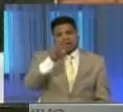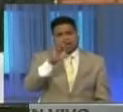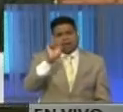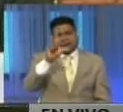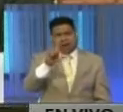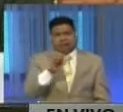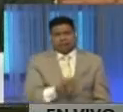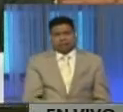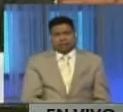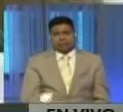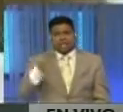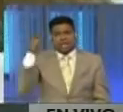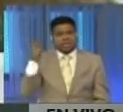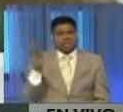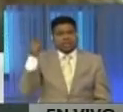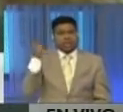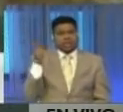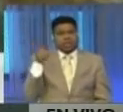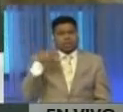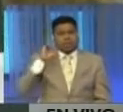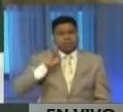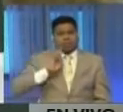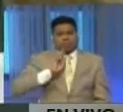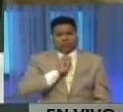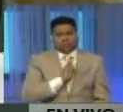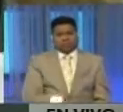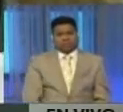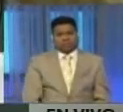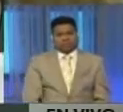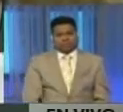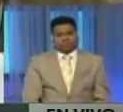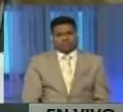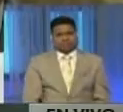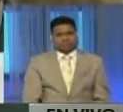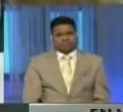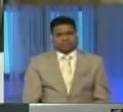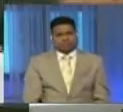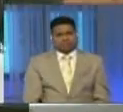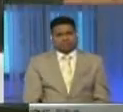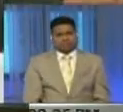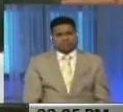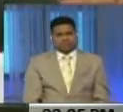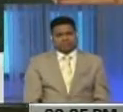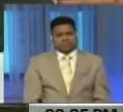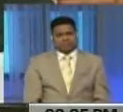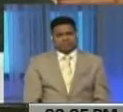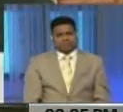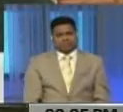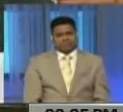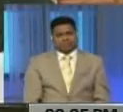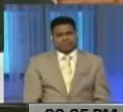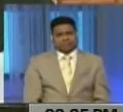compañero diputado del Estado Bolívar, don Héctor Rodríguez Castro, del castrismo.